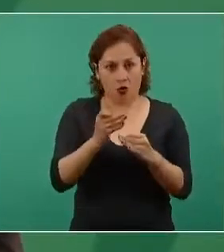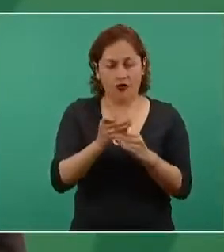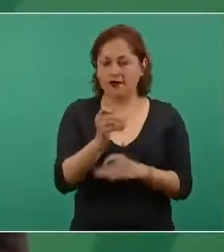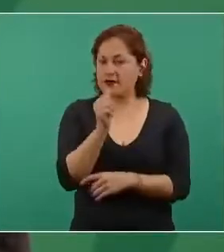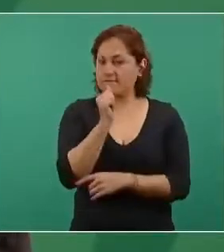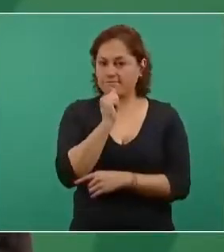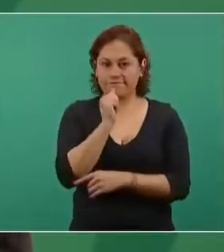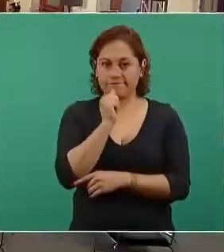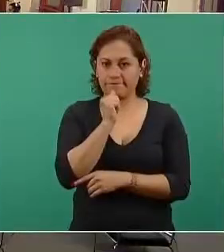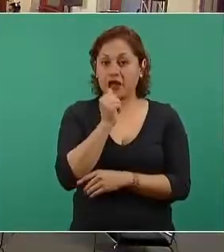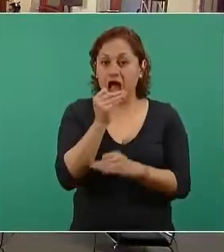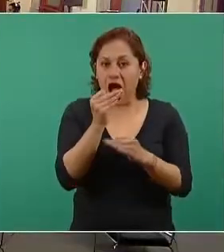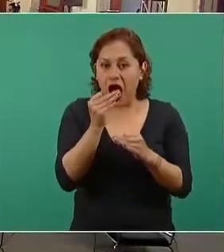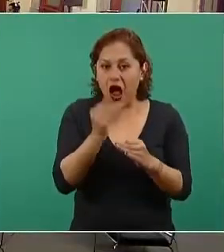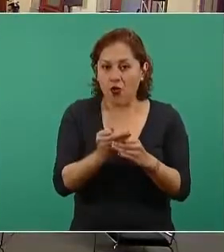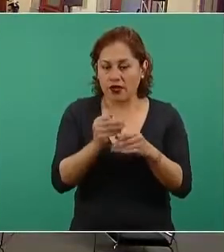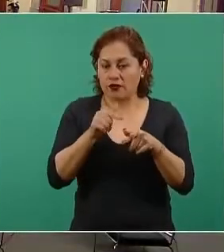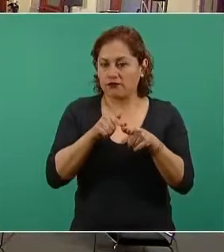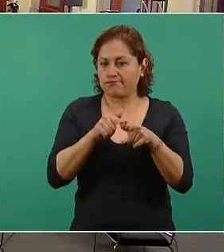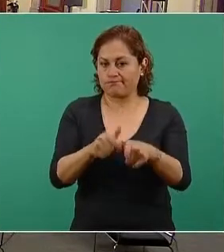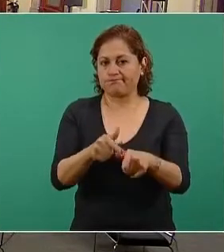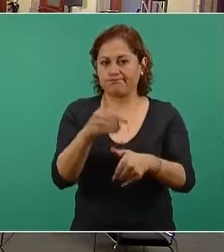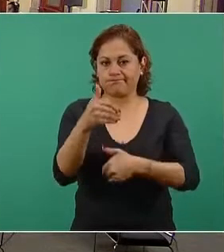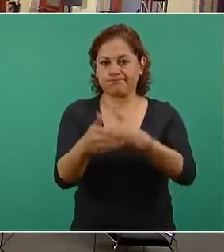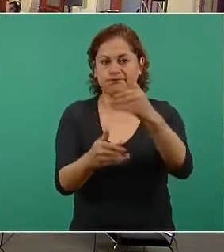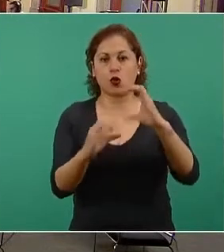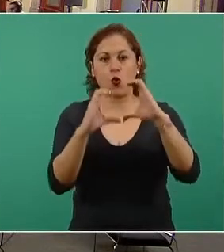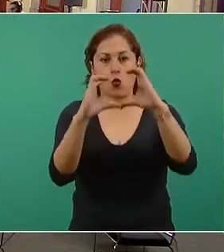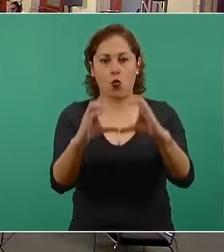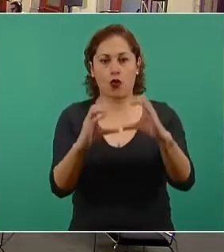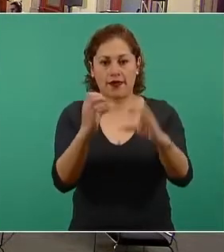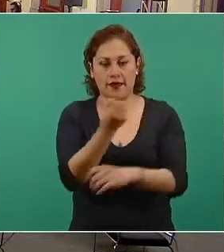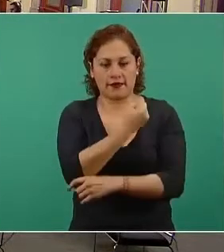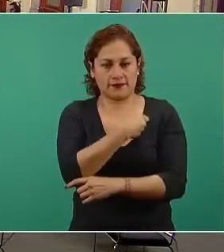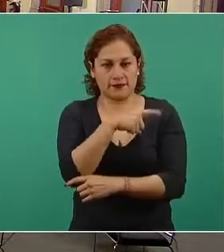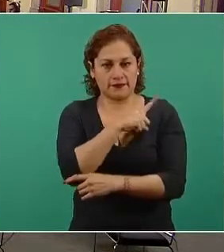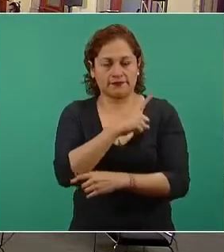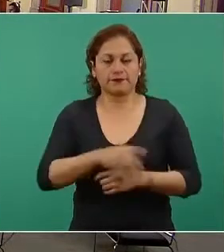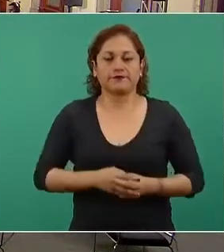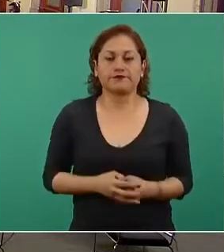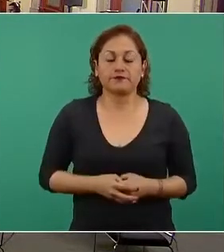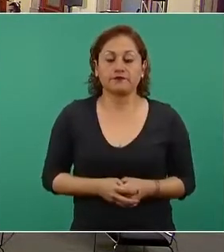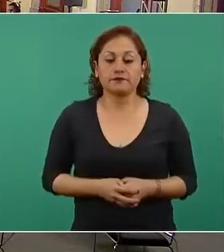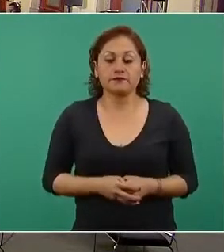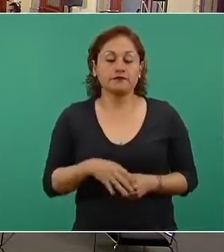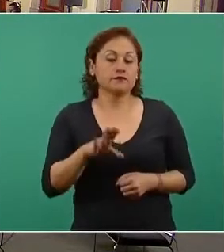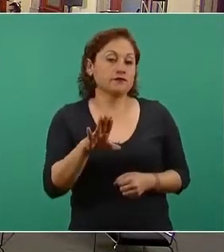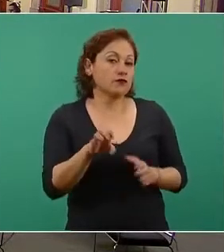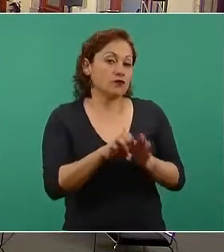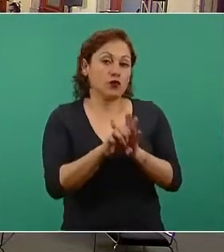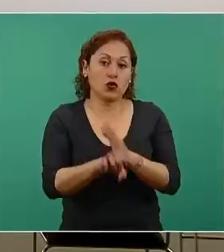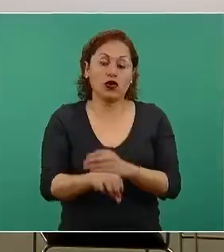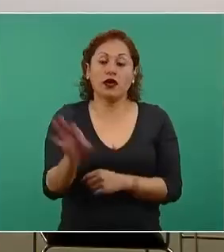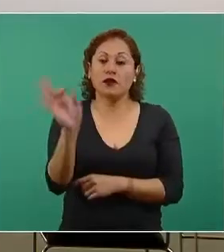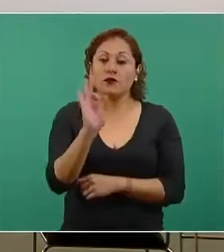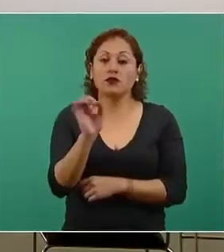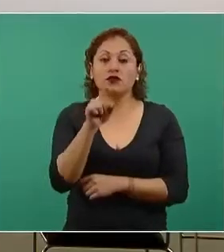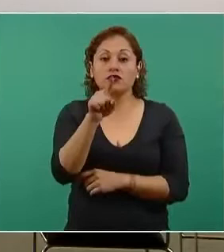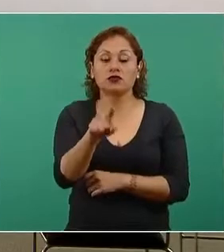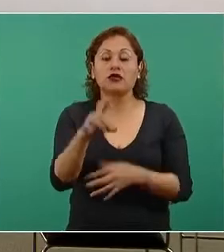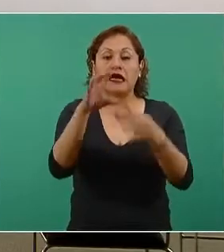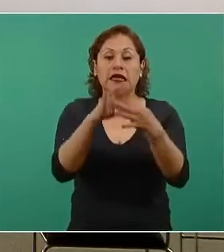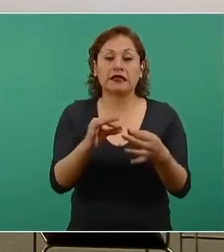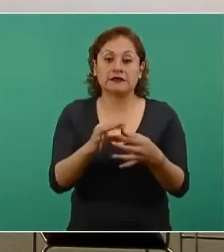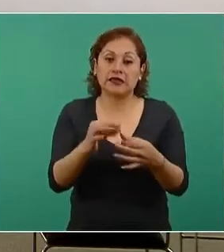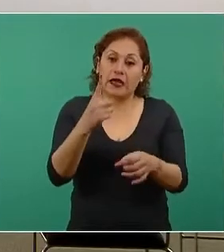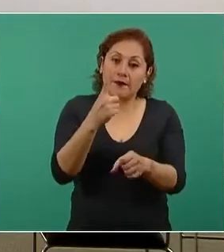bajar la guardia con las medidas preventivas básicas. Por lo regular, si se habla de una tercera, cuarta oleada o la que